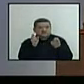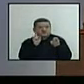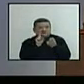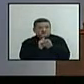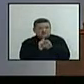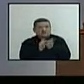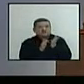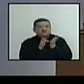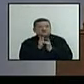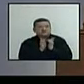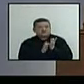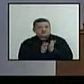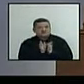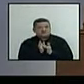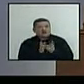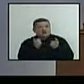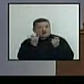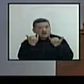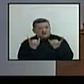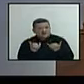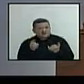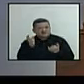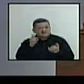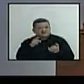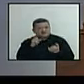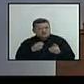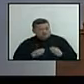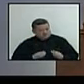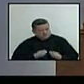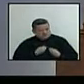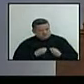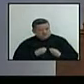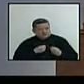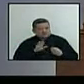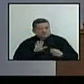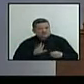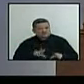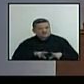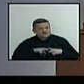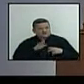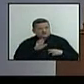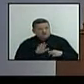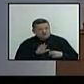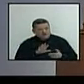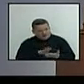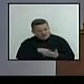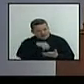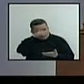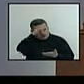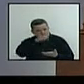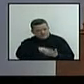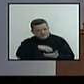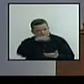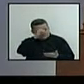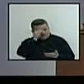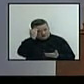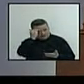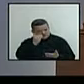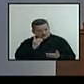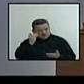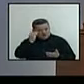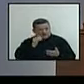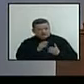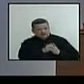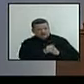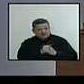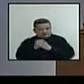él. Ahora es la necesidad de vivir su vida, de aprender la sabiduría que lo llevó a la Pascua, de